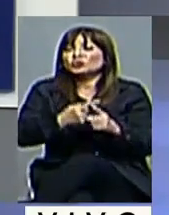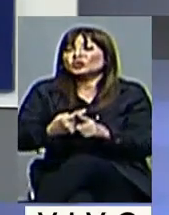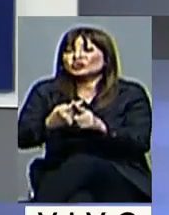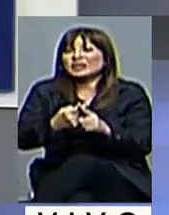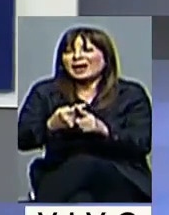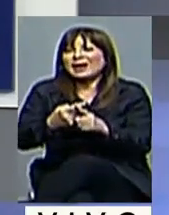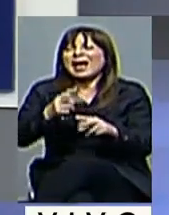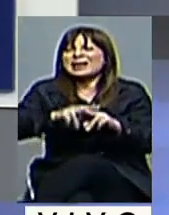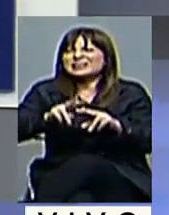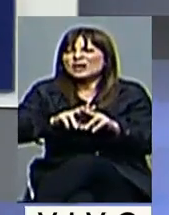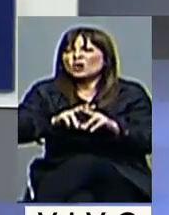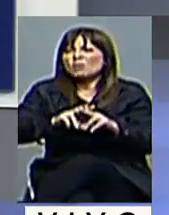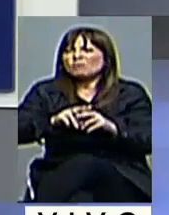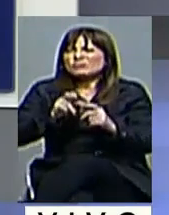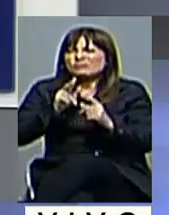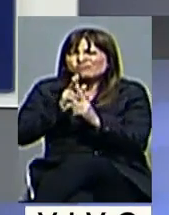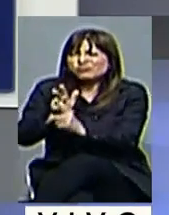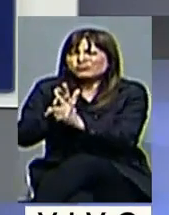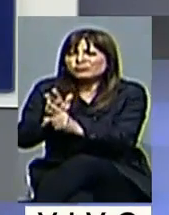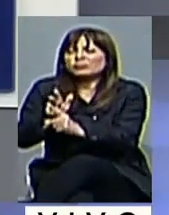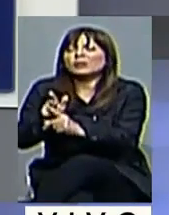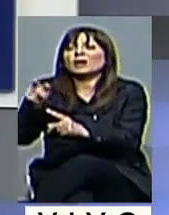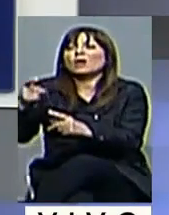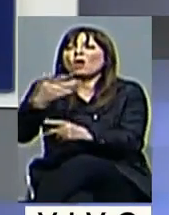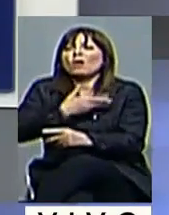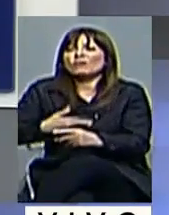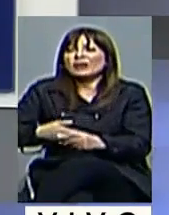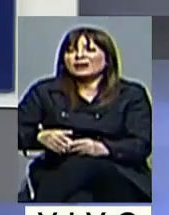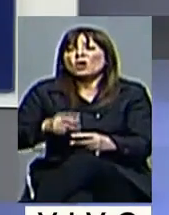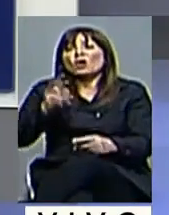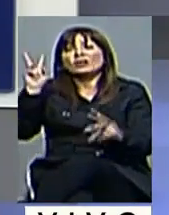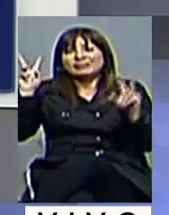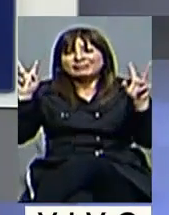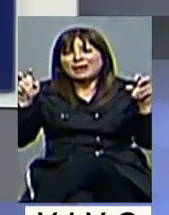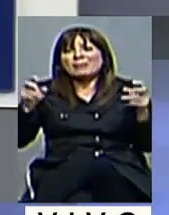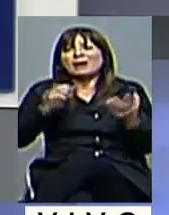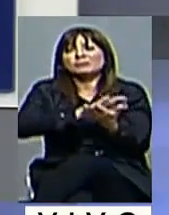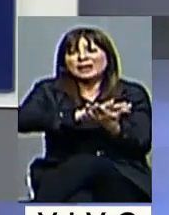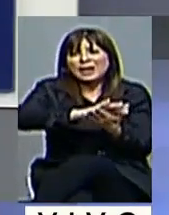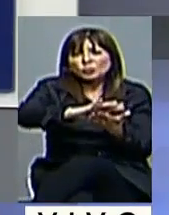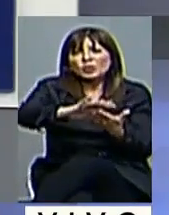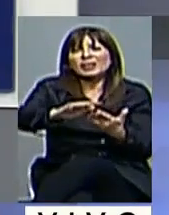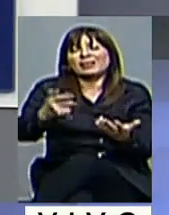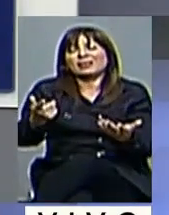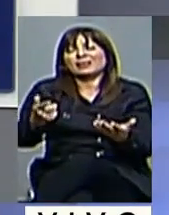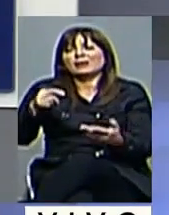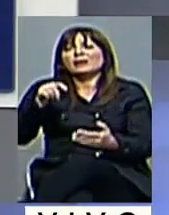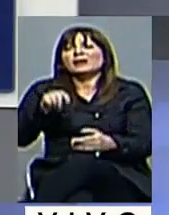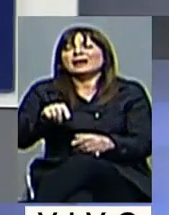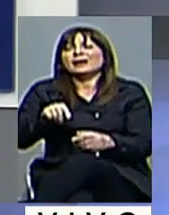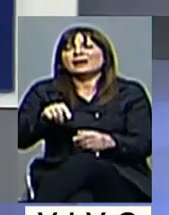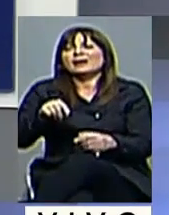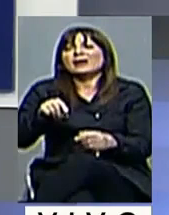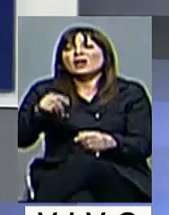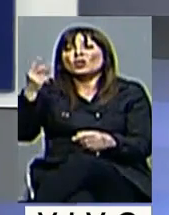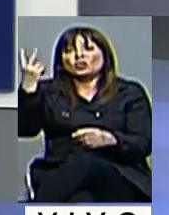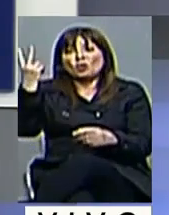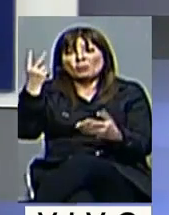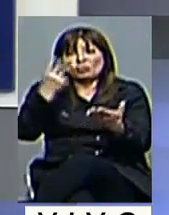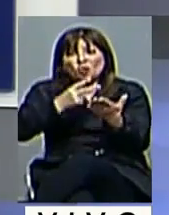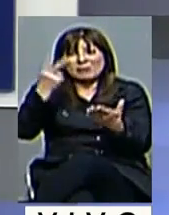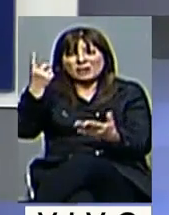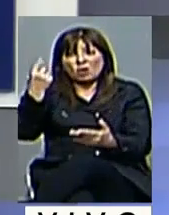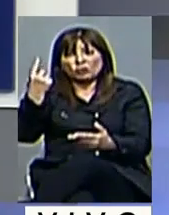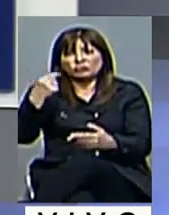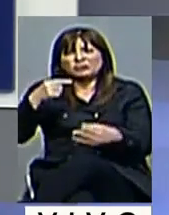ejercer una presión que hoy día nos llevó a este tema de la educación y gratuidad fue el 2011. Entonces, es probable que este año